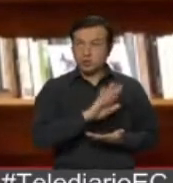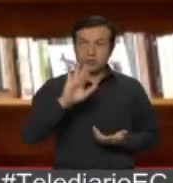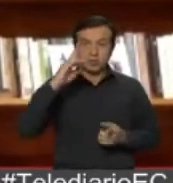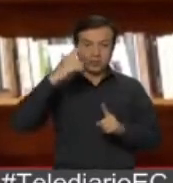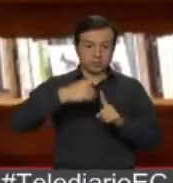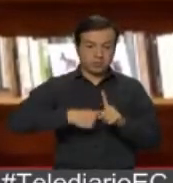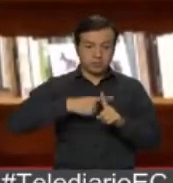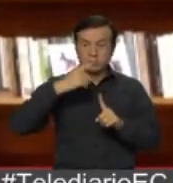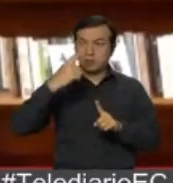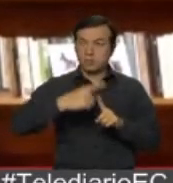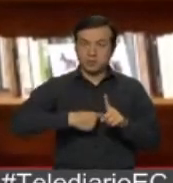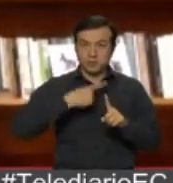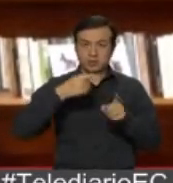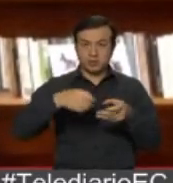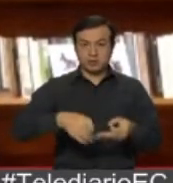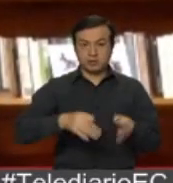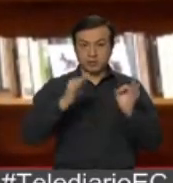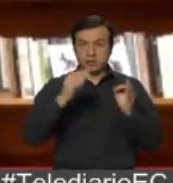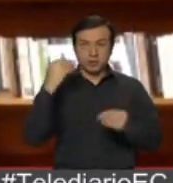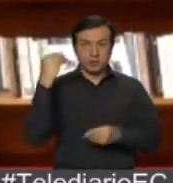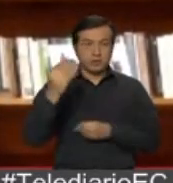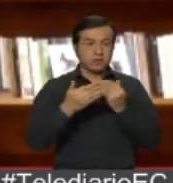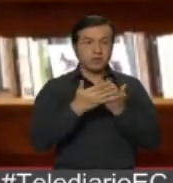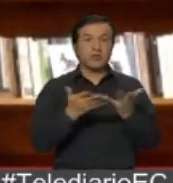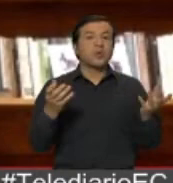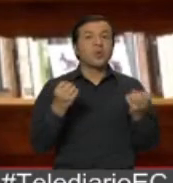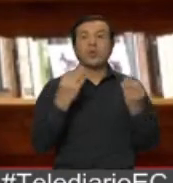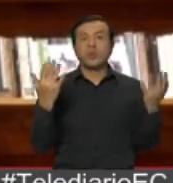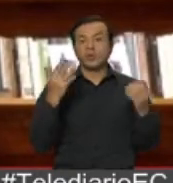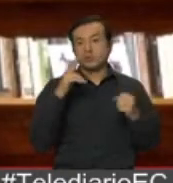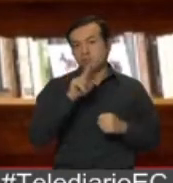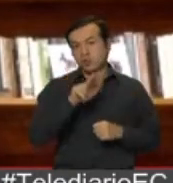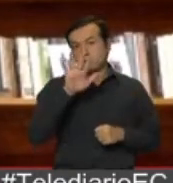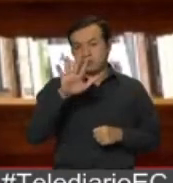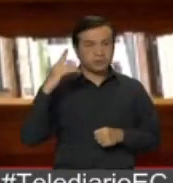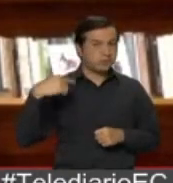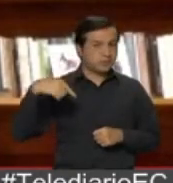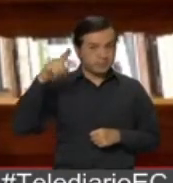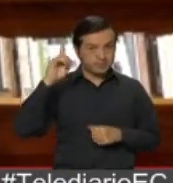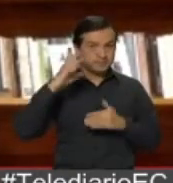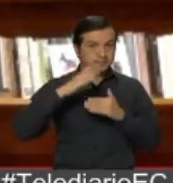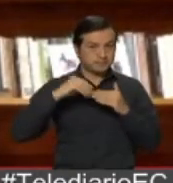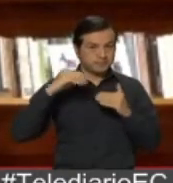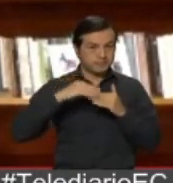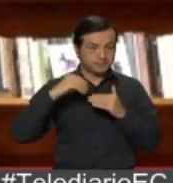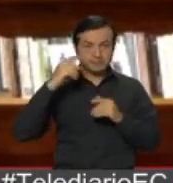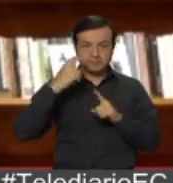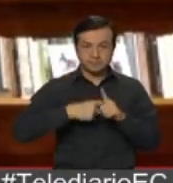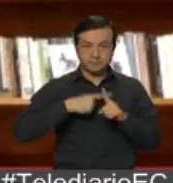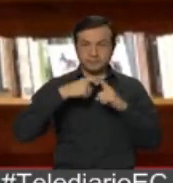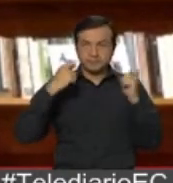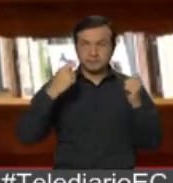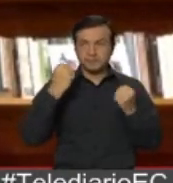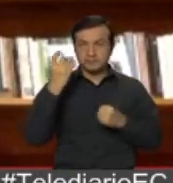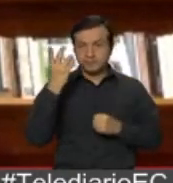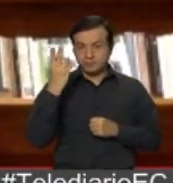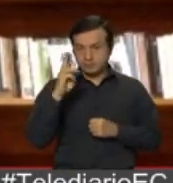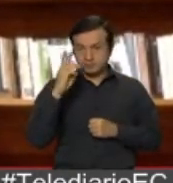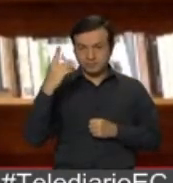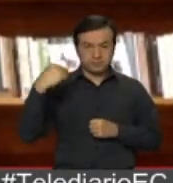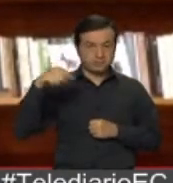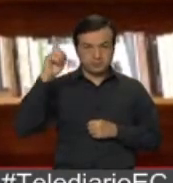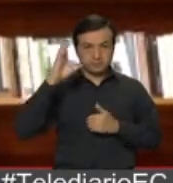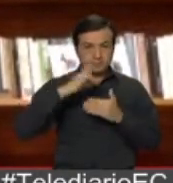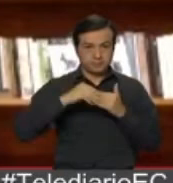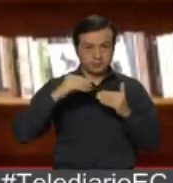mes de febrero se asignaron alrededor de 35 millones de dólares, en marzo alrededor de 16 millones